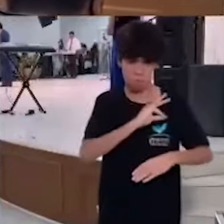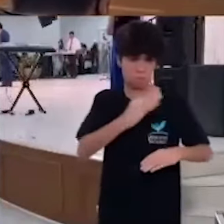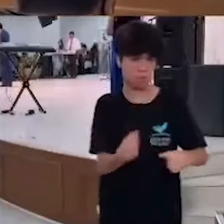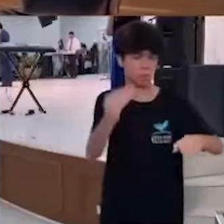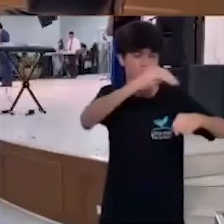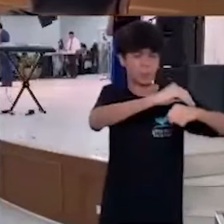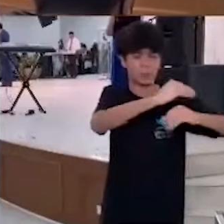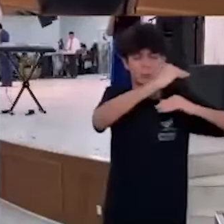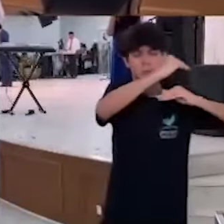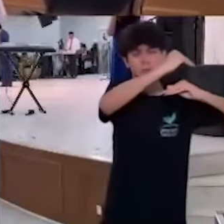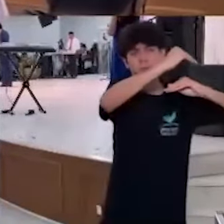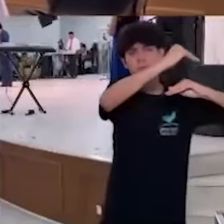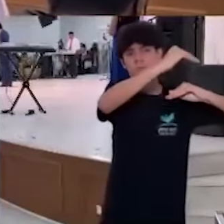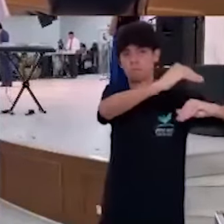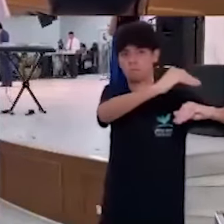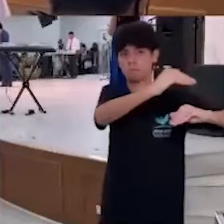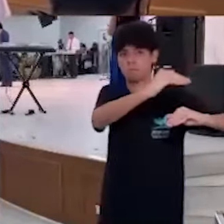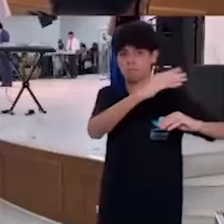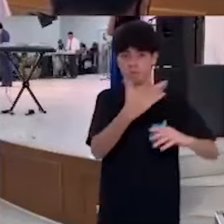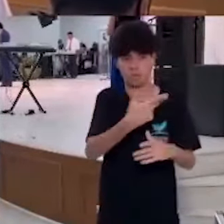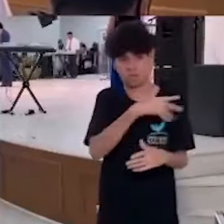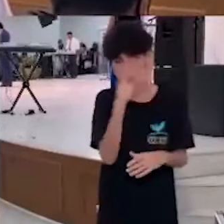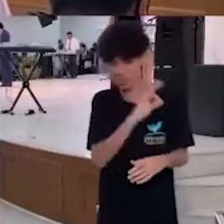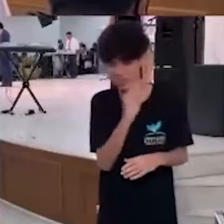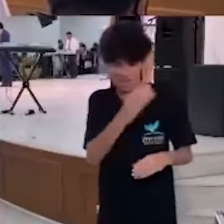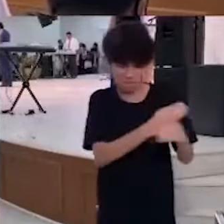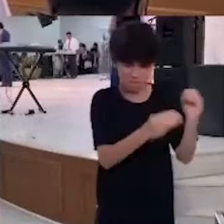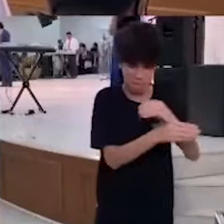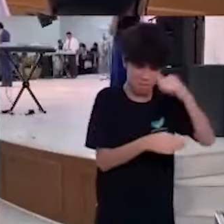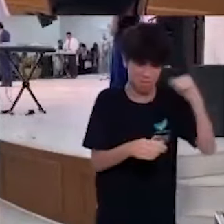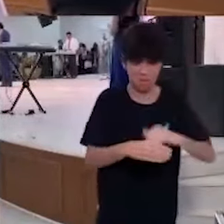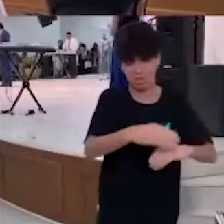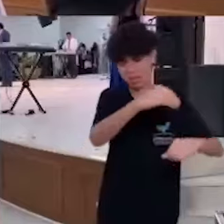palabra dice que seamos santos como tú eres santo.